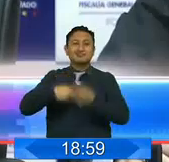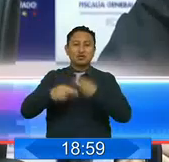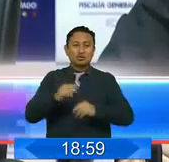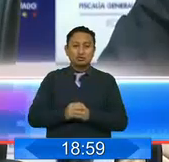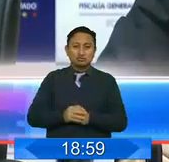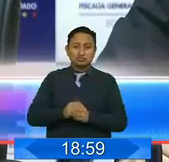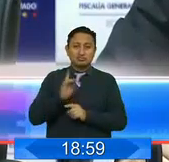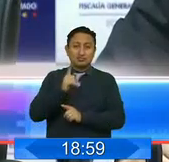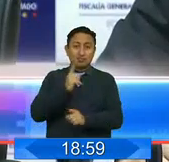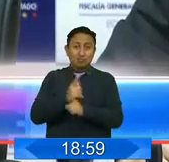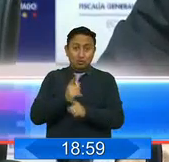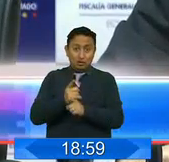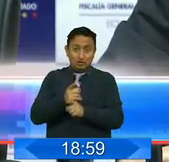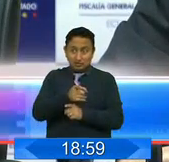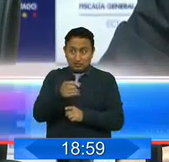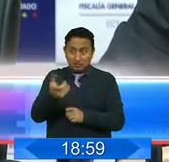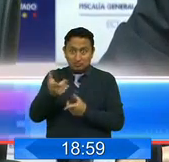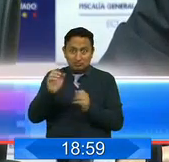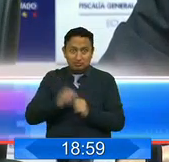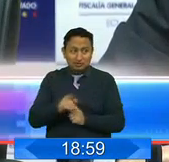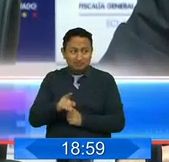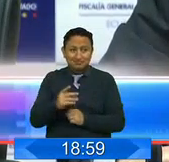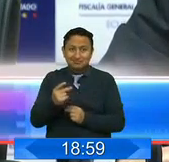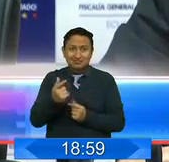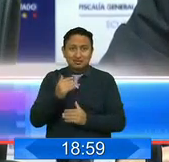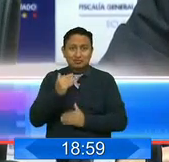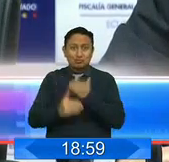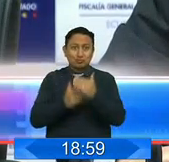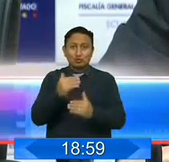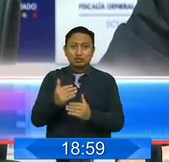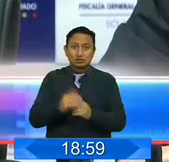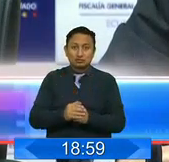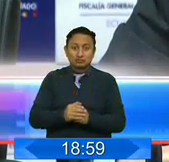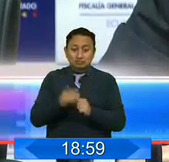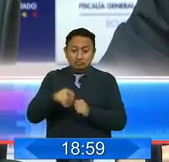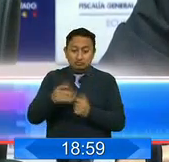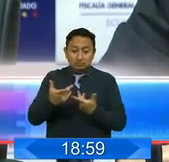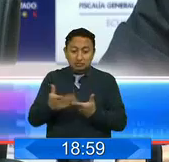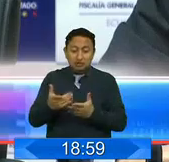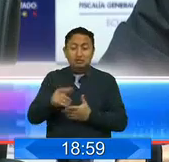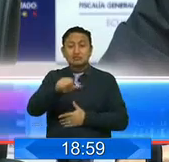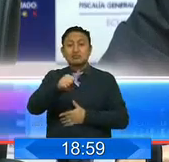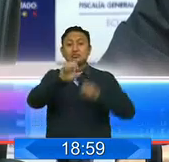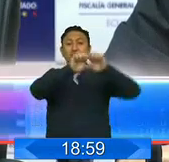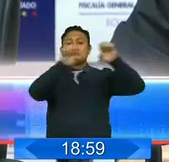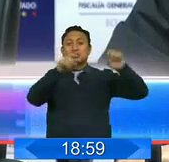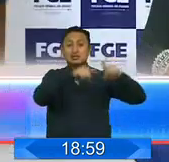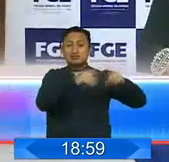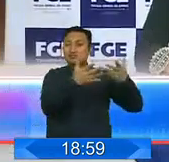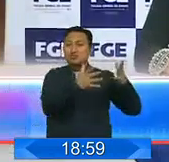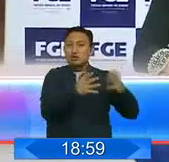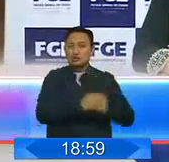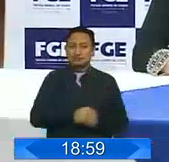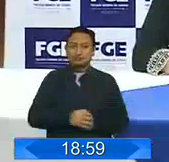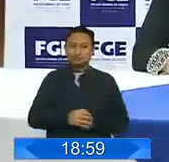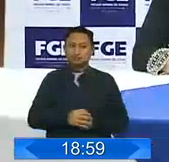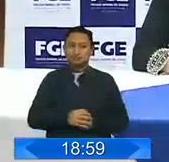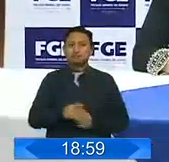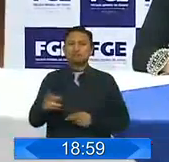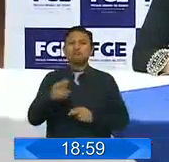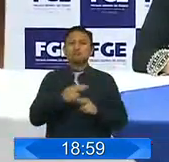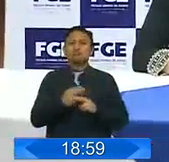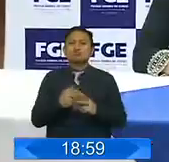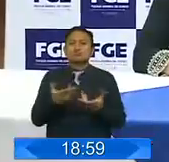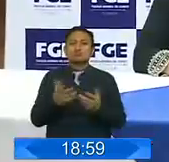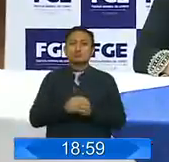es que pudieron armar un proceso y una trama en donde existe una empresa ficticia de papel. Aunque no dio nombres, la